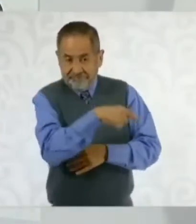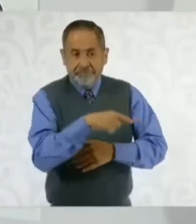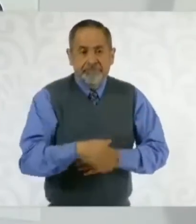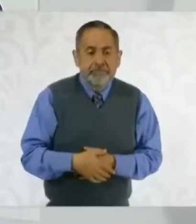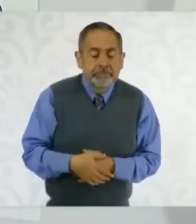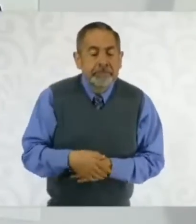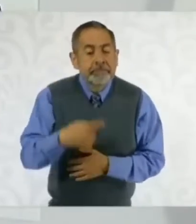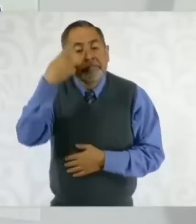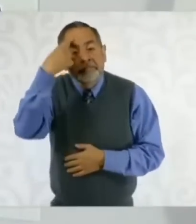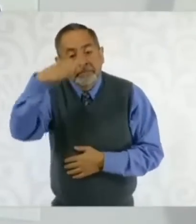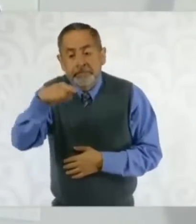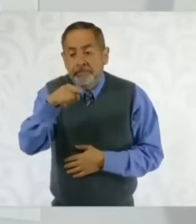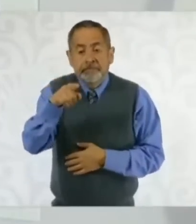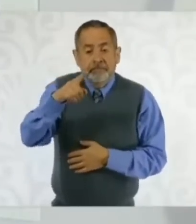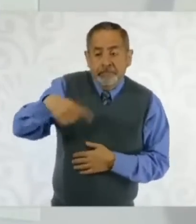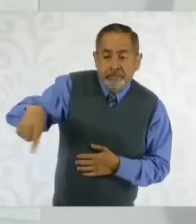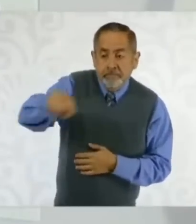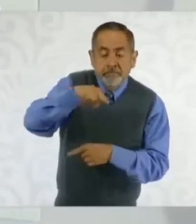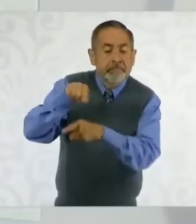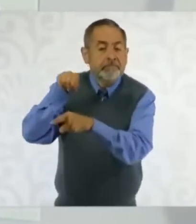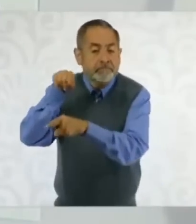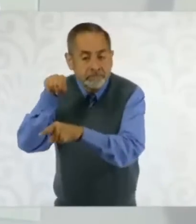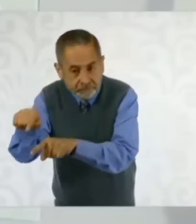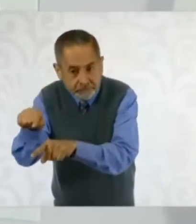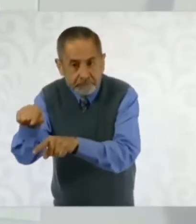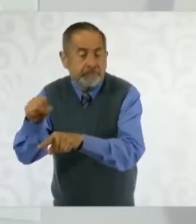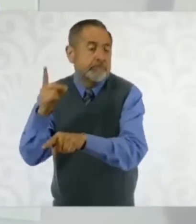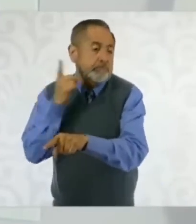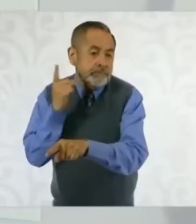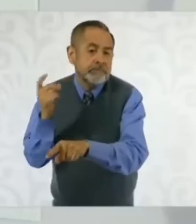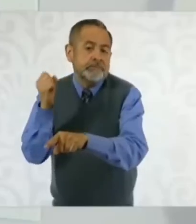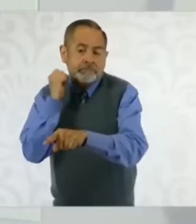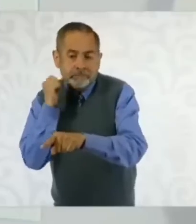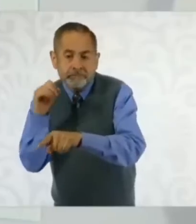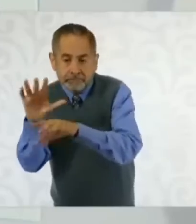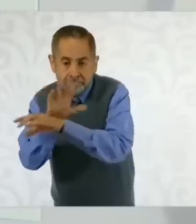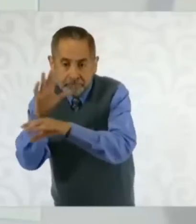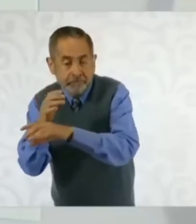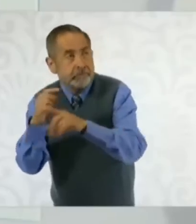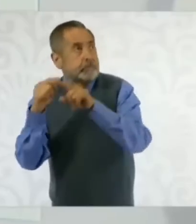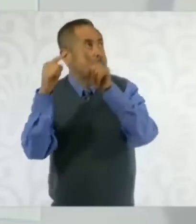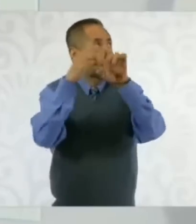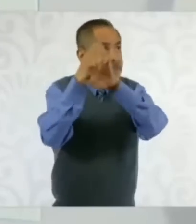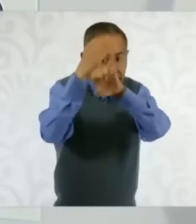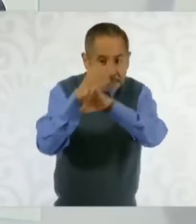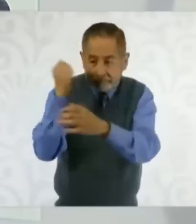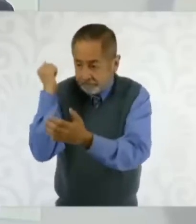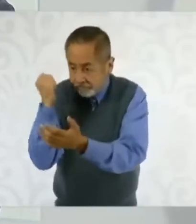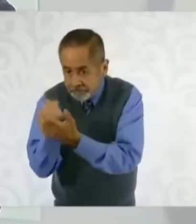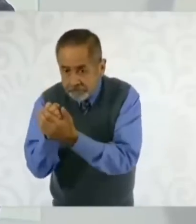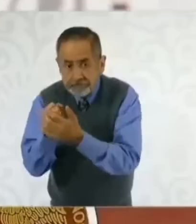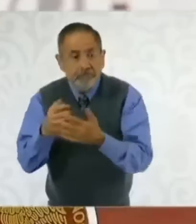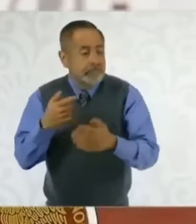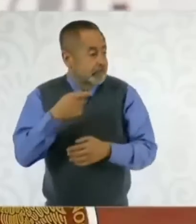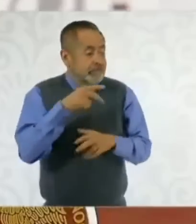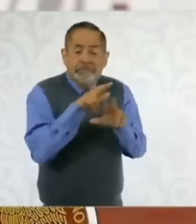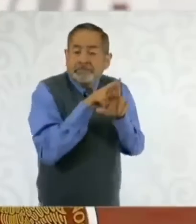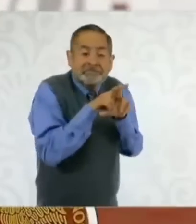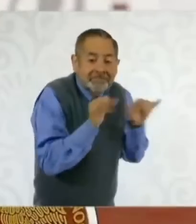poder reformador, sus actos no se encuentran sujetos a ninguno de los mecanismos de control